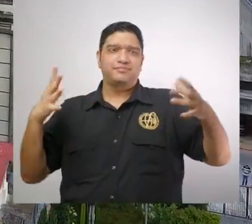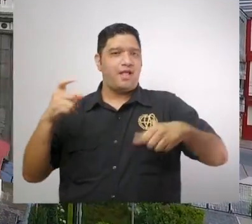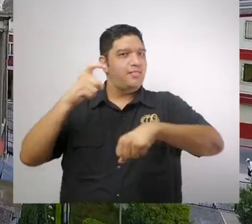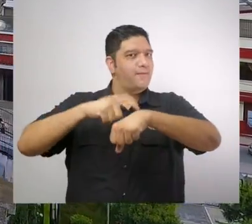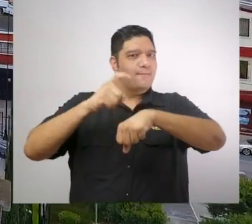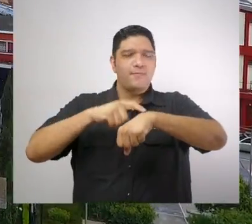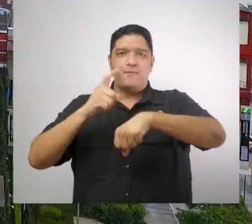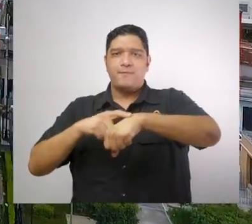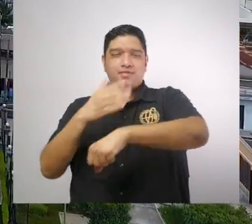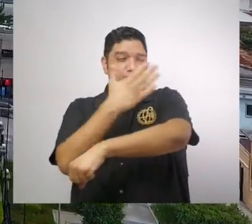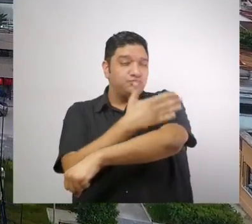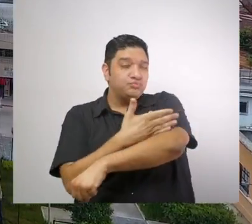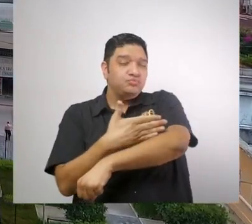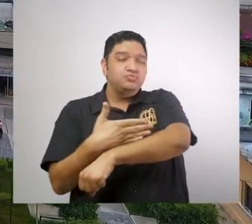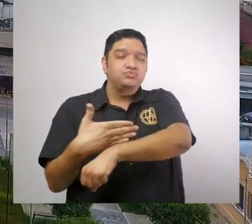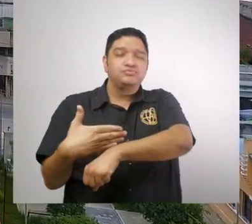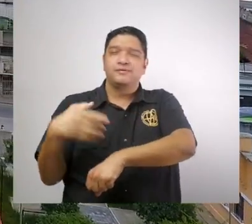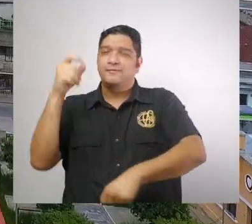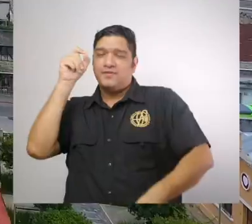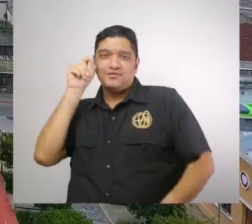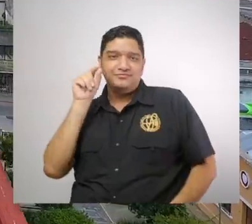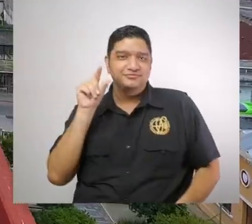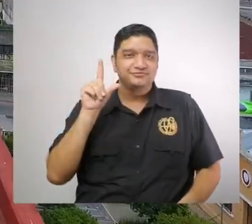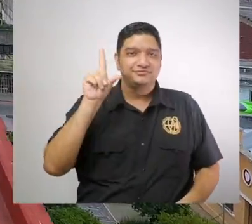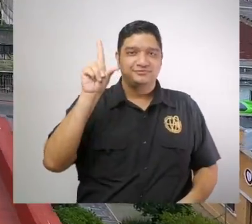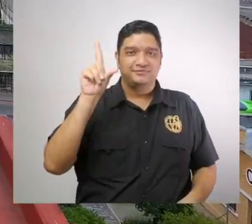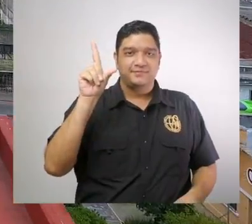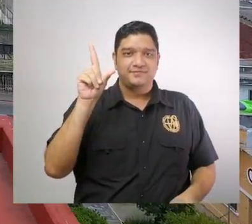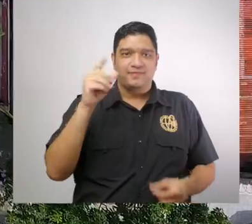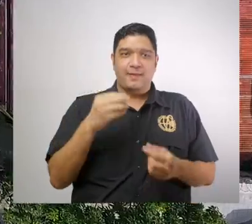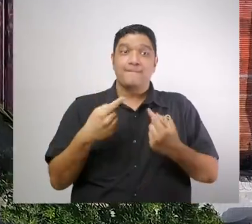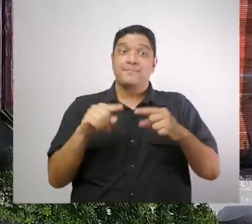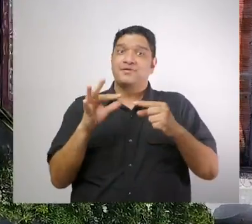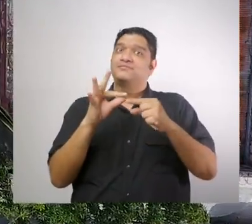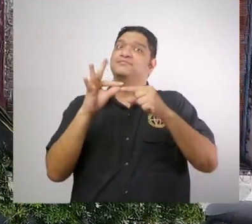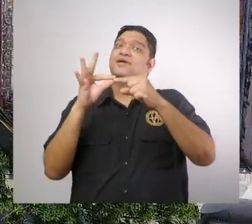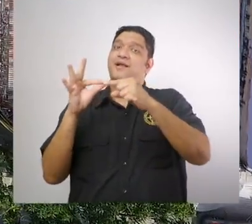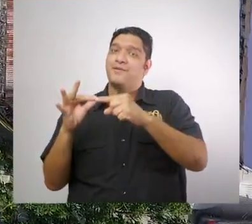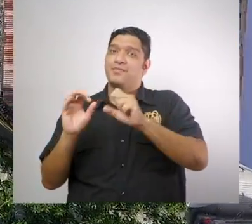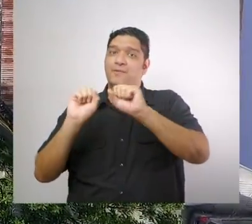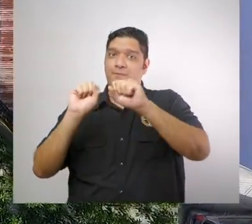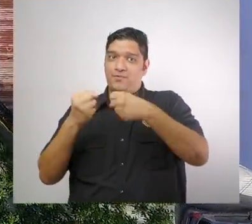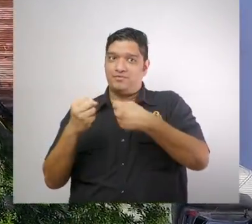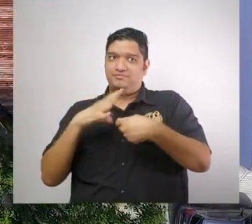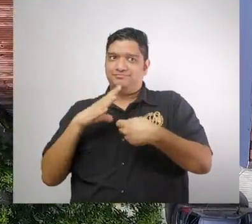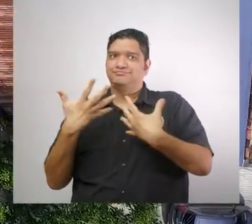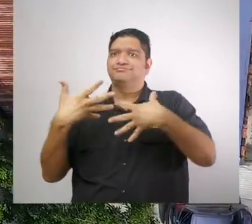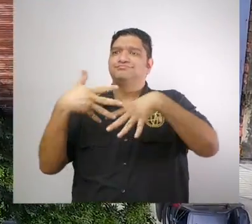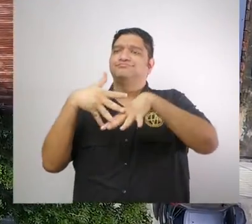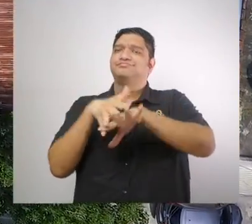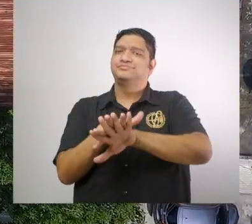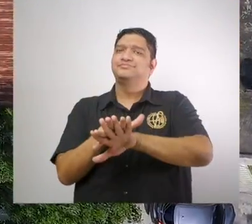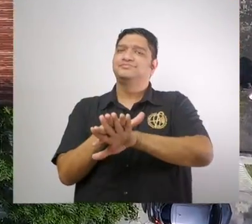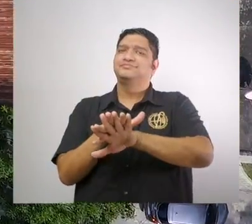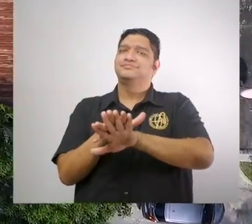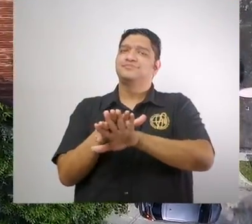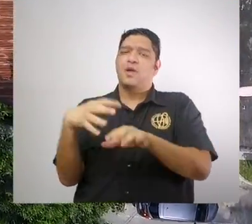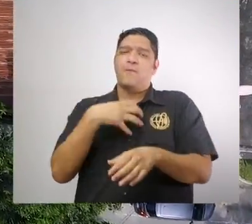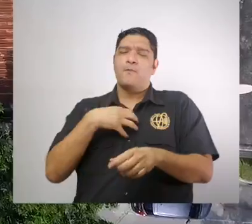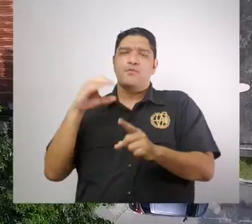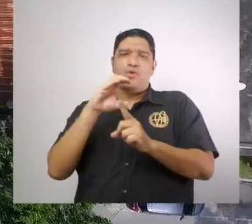historia, de sus tradiciones. Sobre todo podemos unirlo dentro del patrimonio tangible